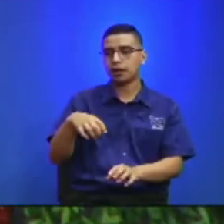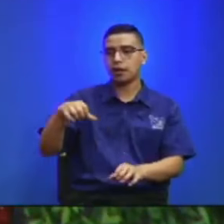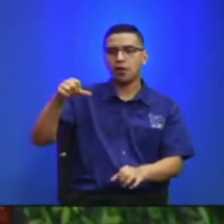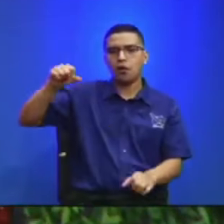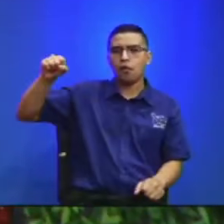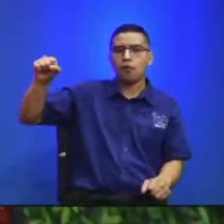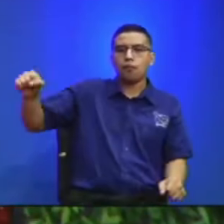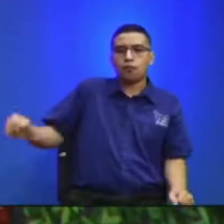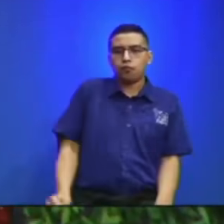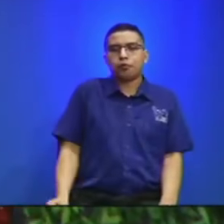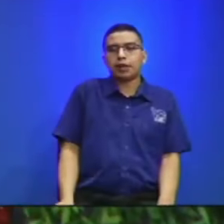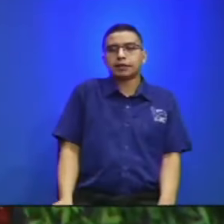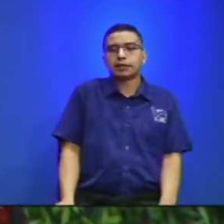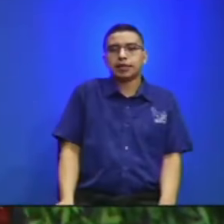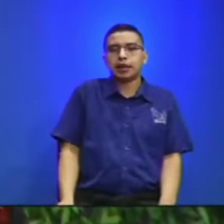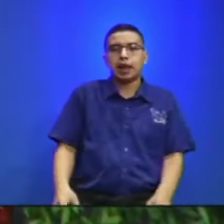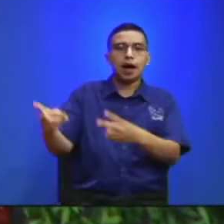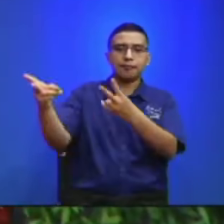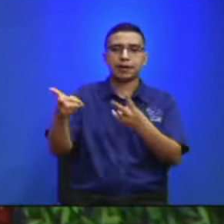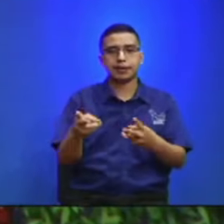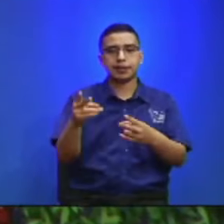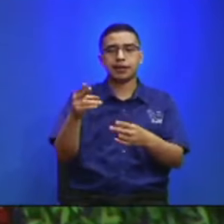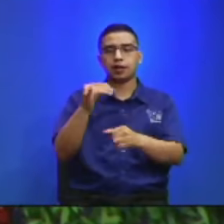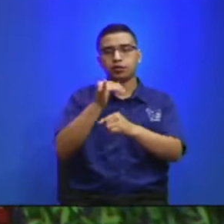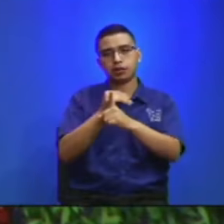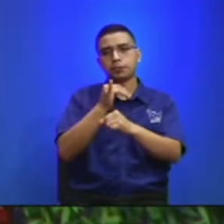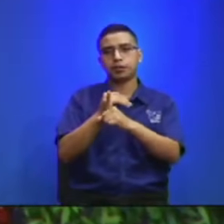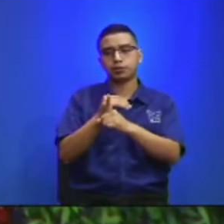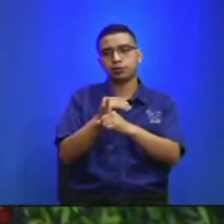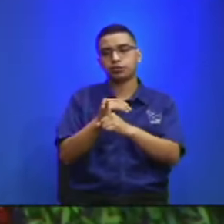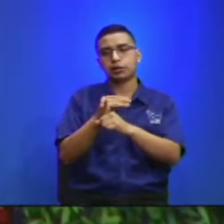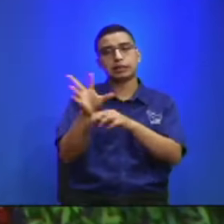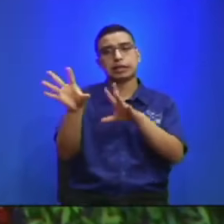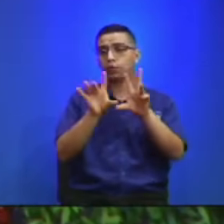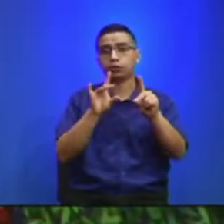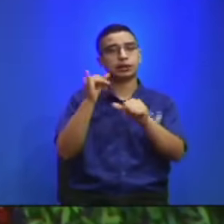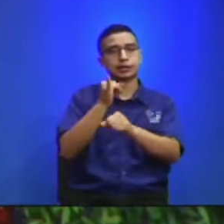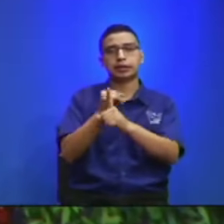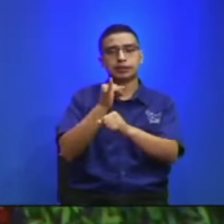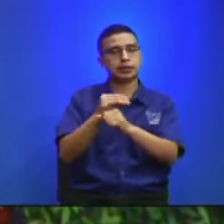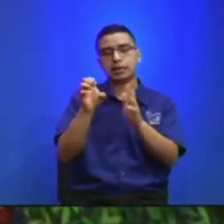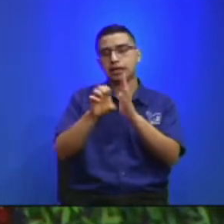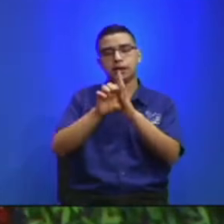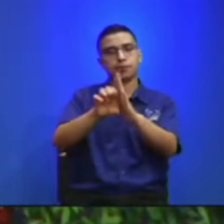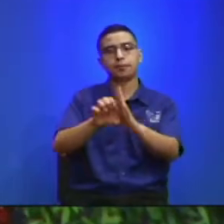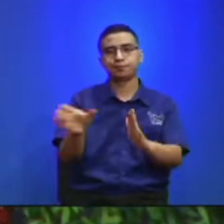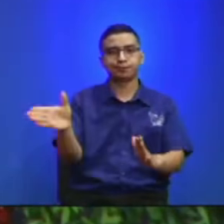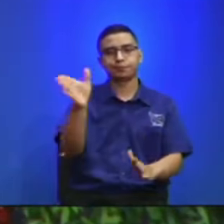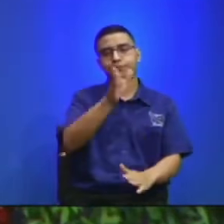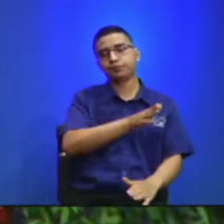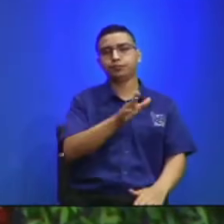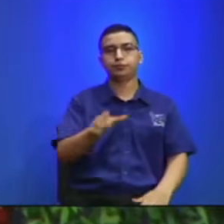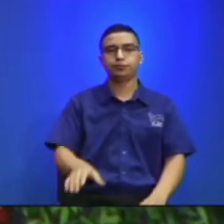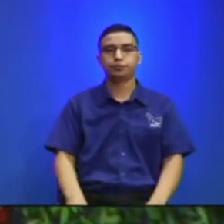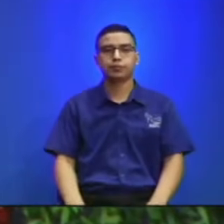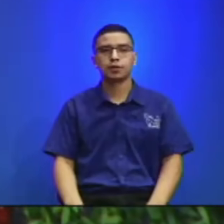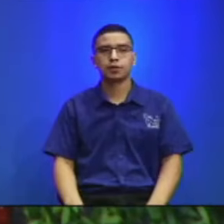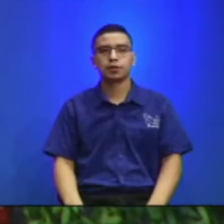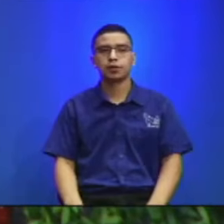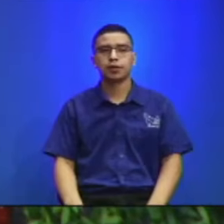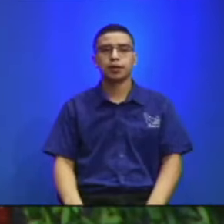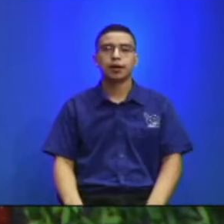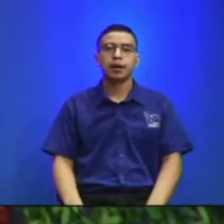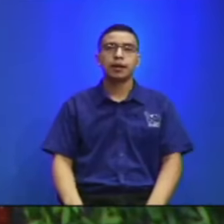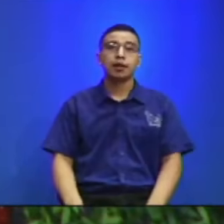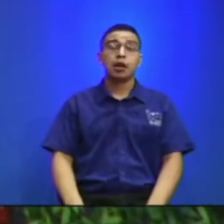forzada no se está deleitando pero hermano aquel que tiene ese yo quiero ir yo necesito donde